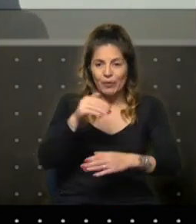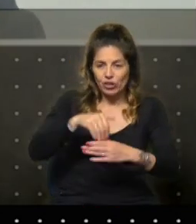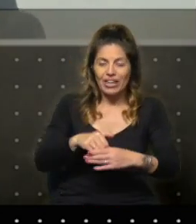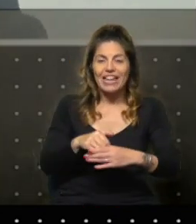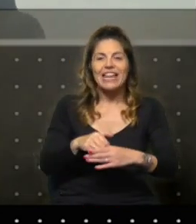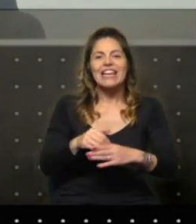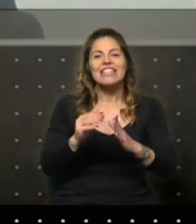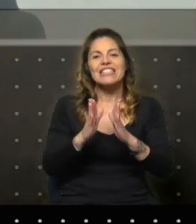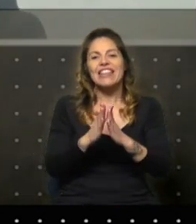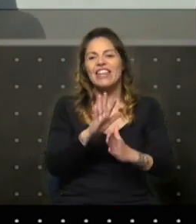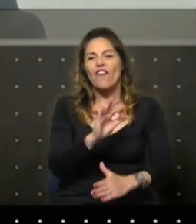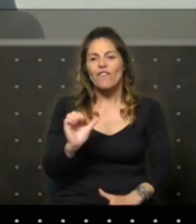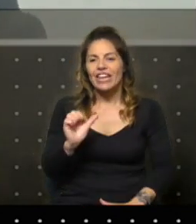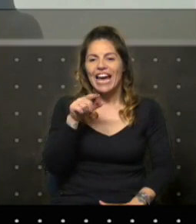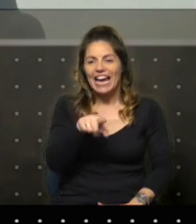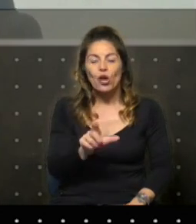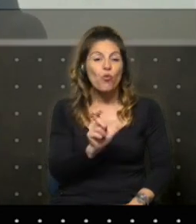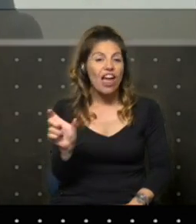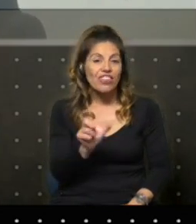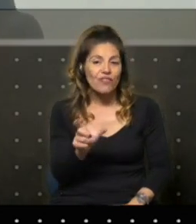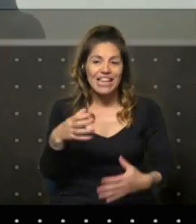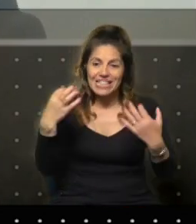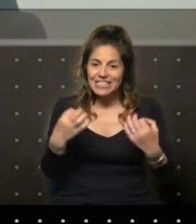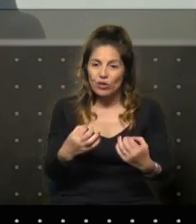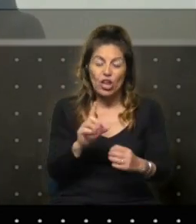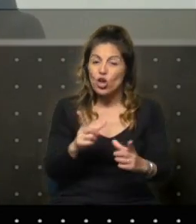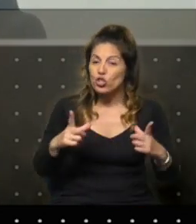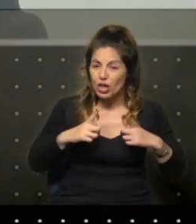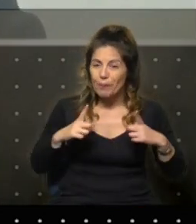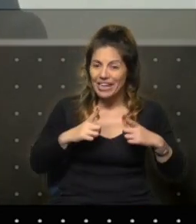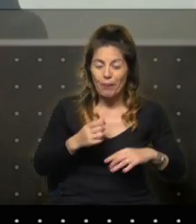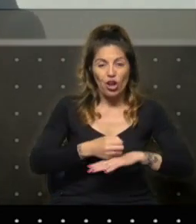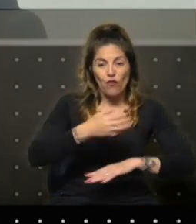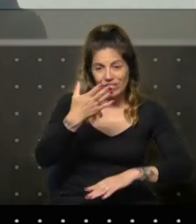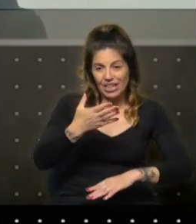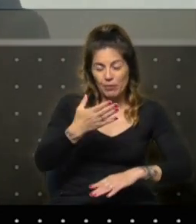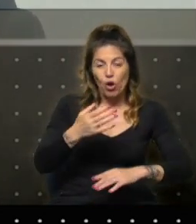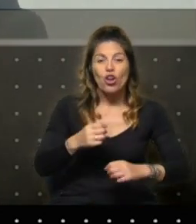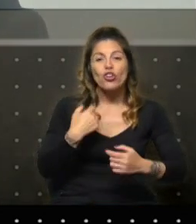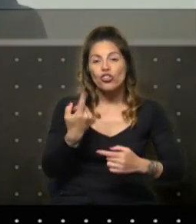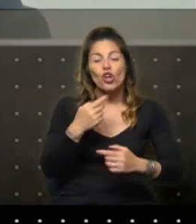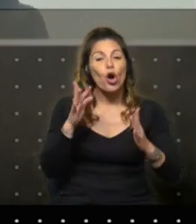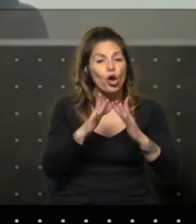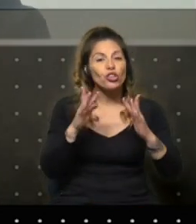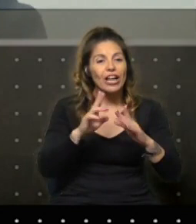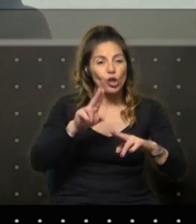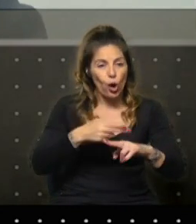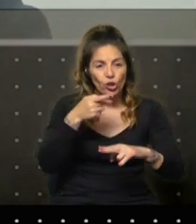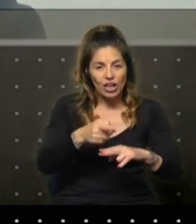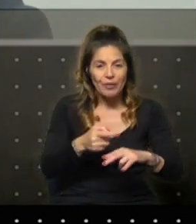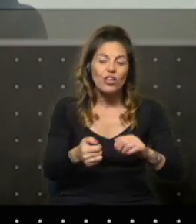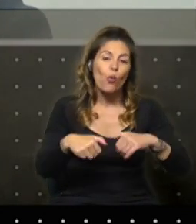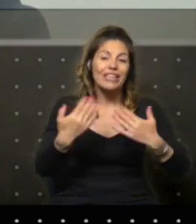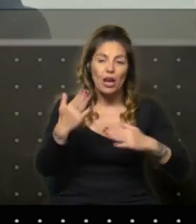también quiere decir que allí hubo una diferencia que seguramente no se esperaba desde el oficialismo Así que estaremos tomando contacto nuevamente contigo en cualquier